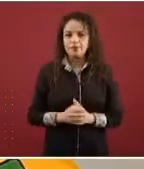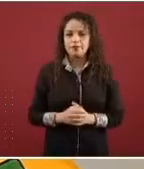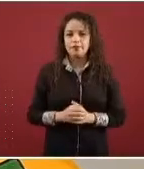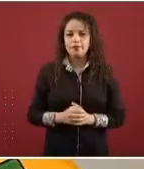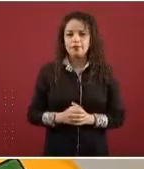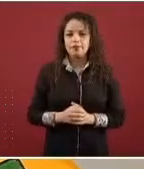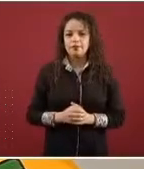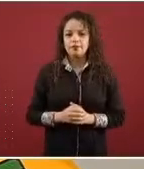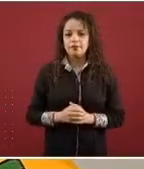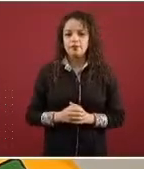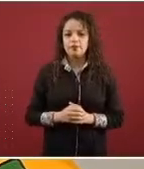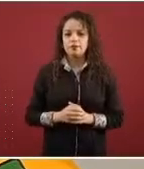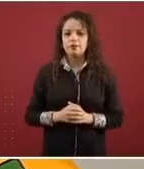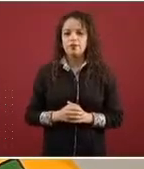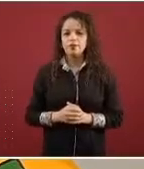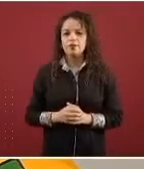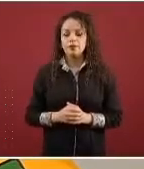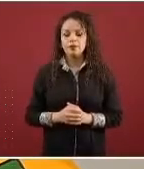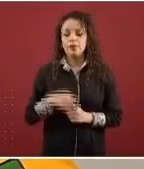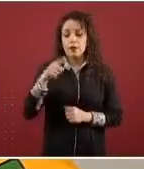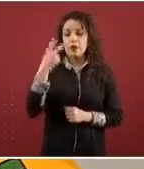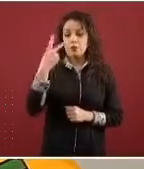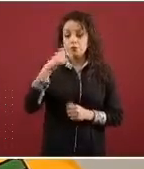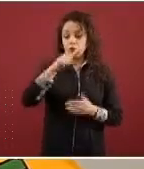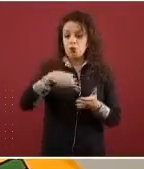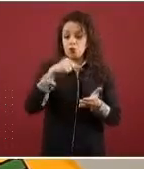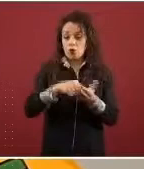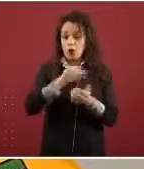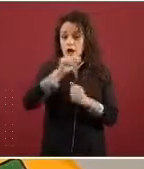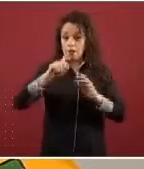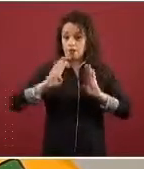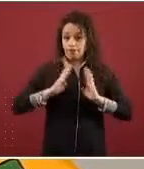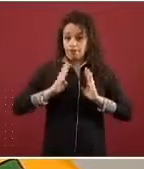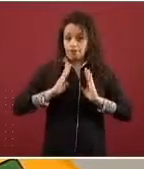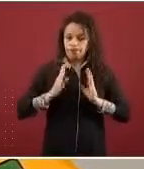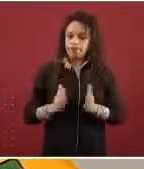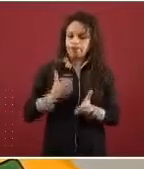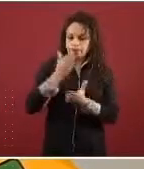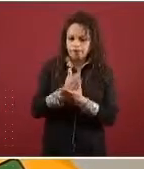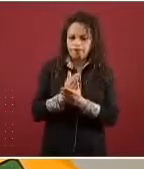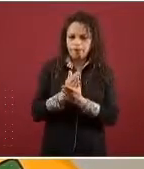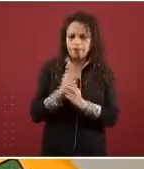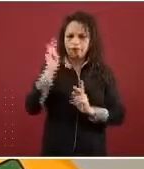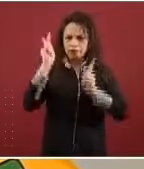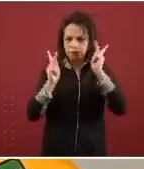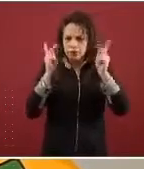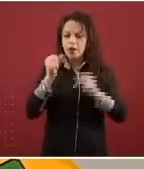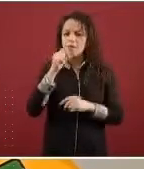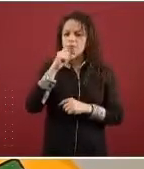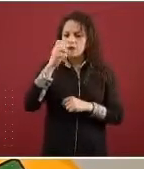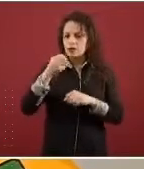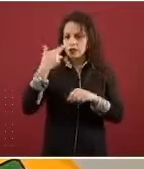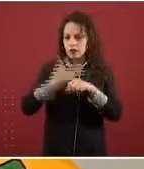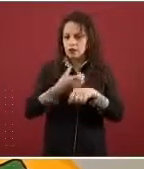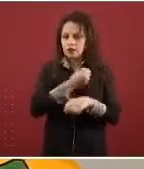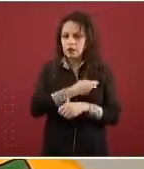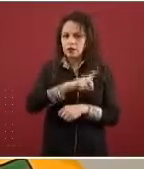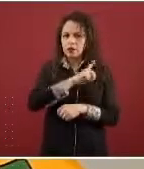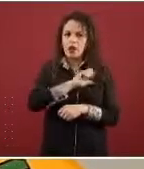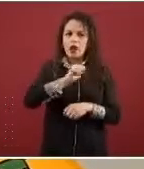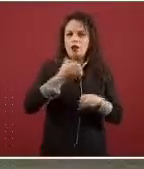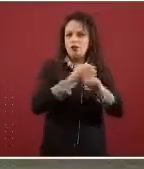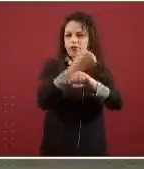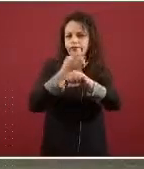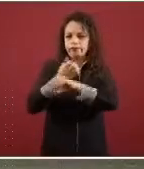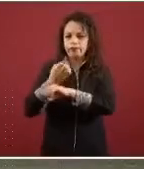estar viniendo los comandantes de zona militar y los secretarios de salud de los estados,